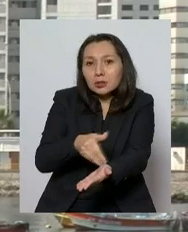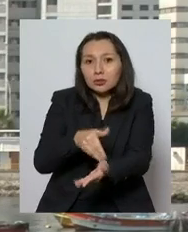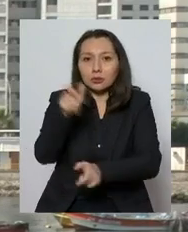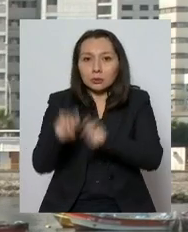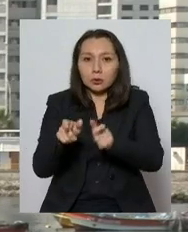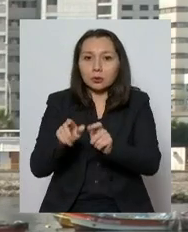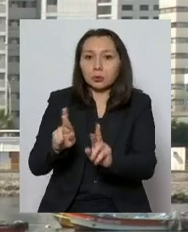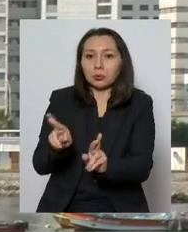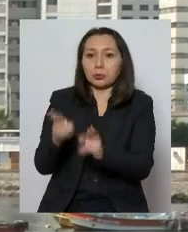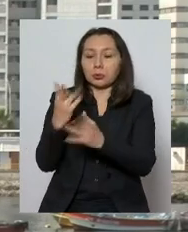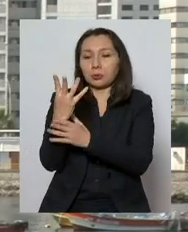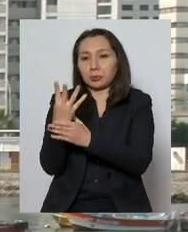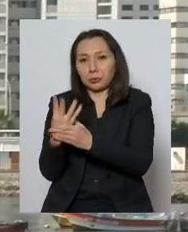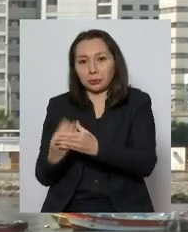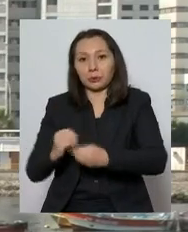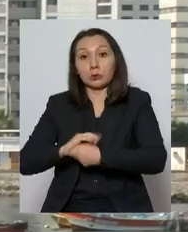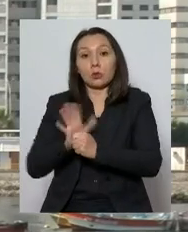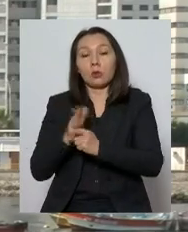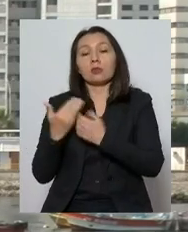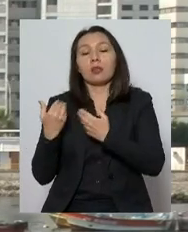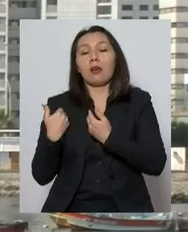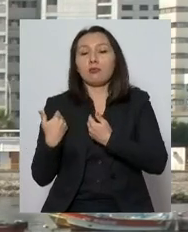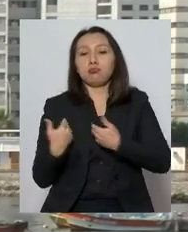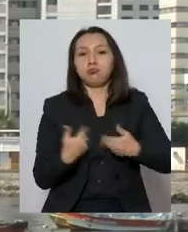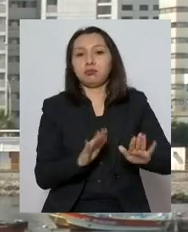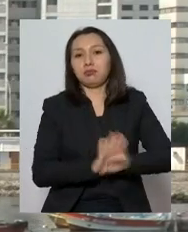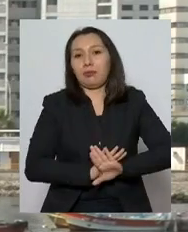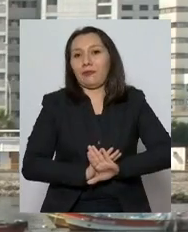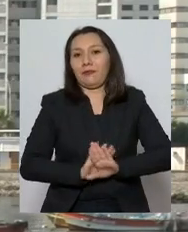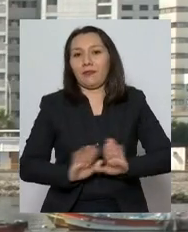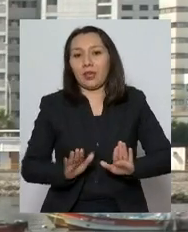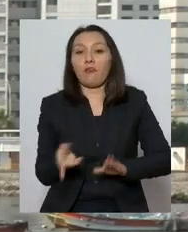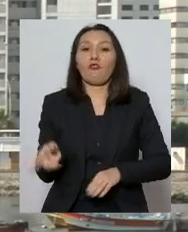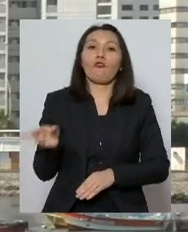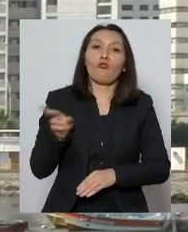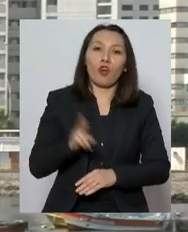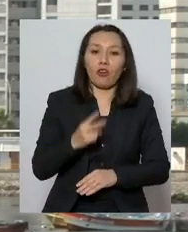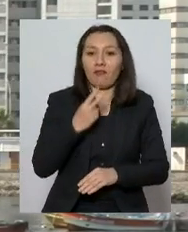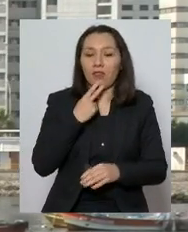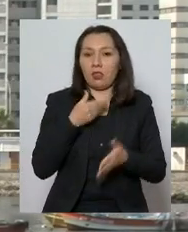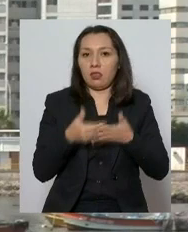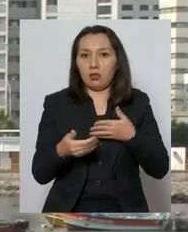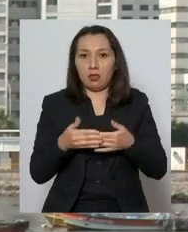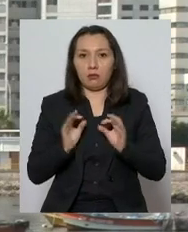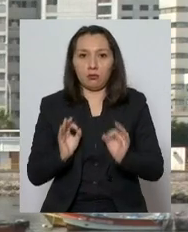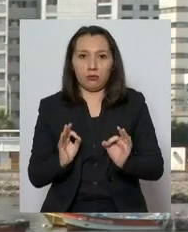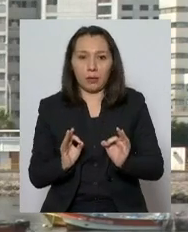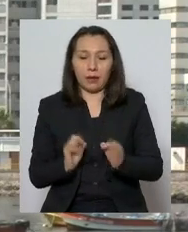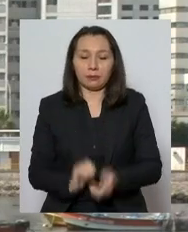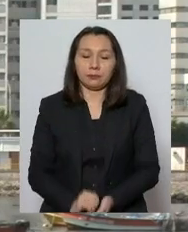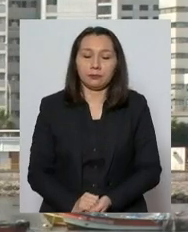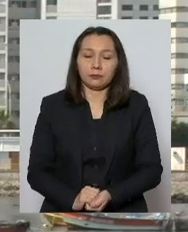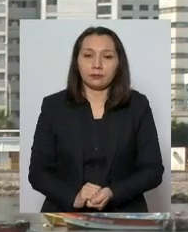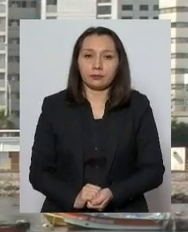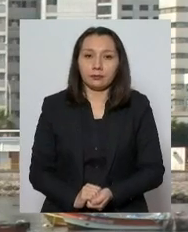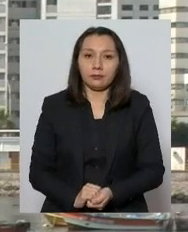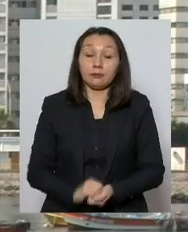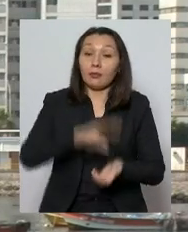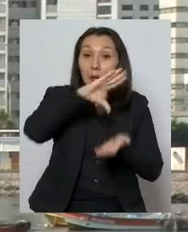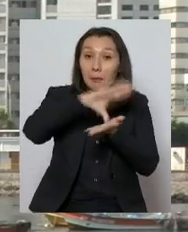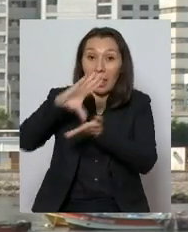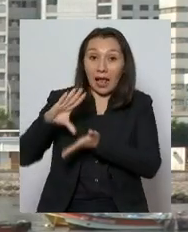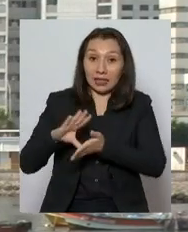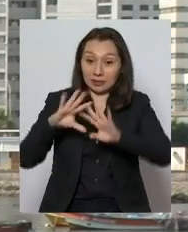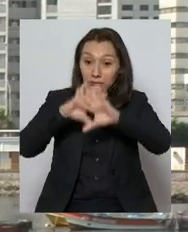personas de esta infección y la han dejado atrás y han vuelto a su vida normal. Los países